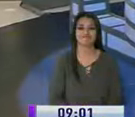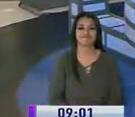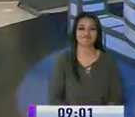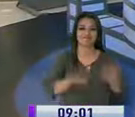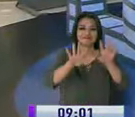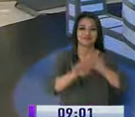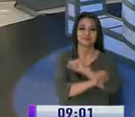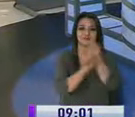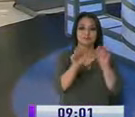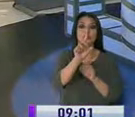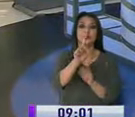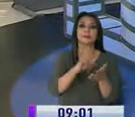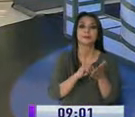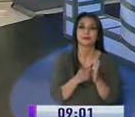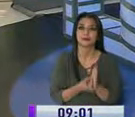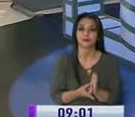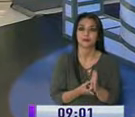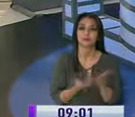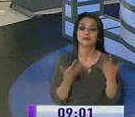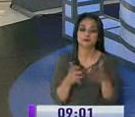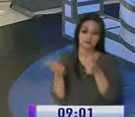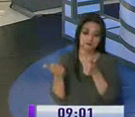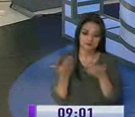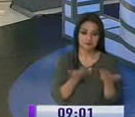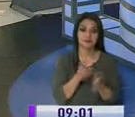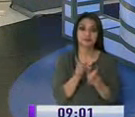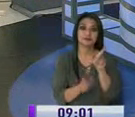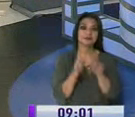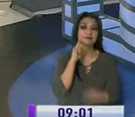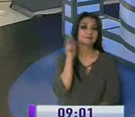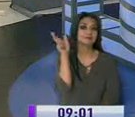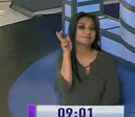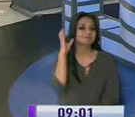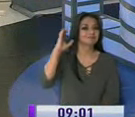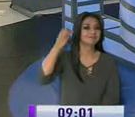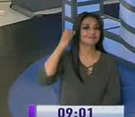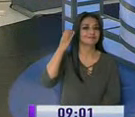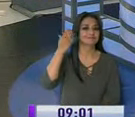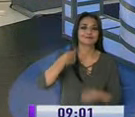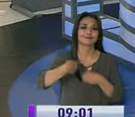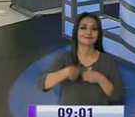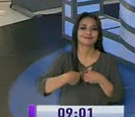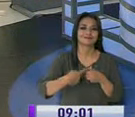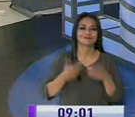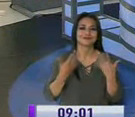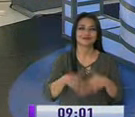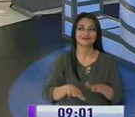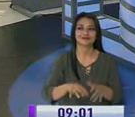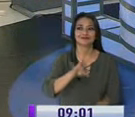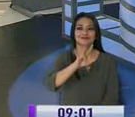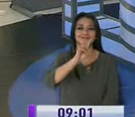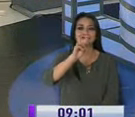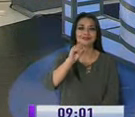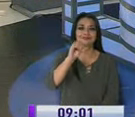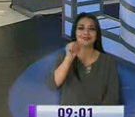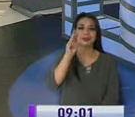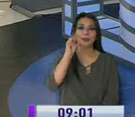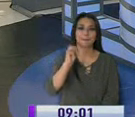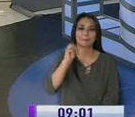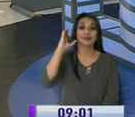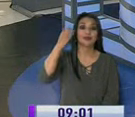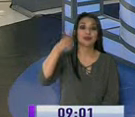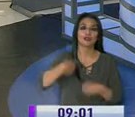9:01 en la mañana, mi Ale querida, y que dé la bienvenida ya. Nos están escuchando en las ondas hercianas de la radio, en 760M, es Radio